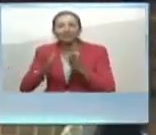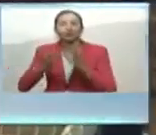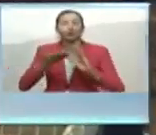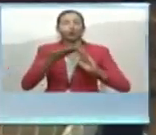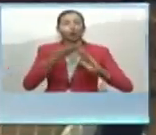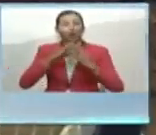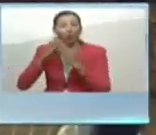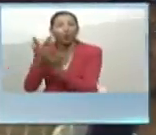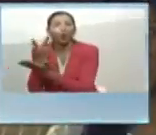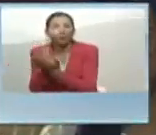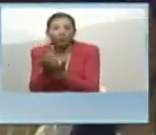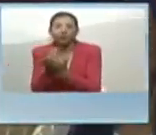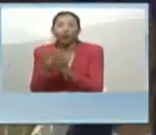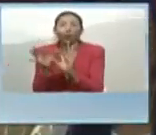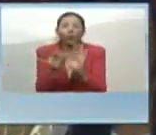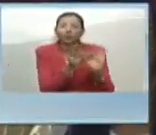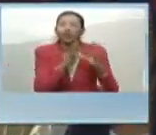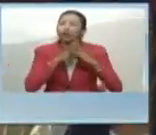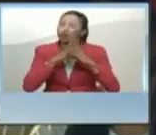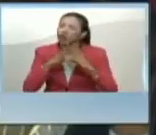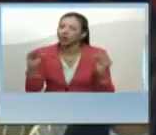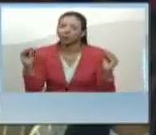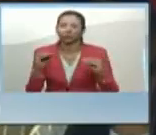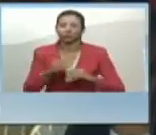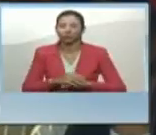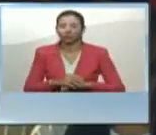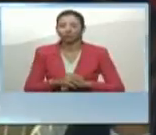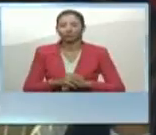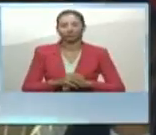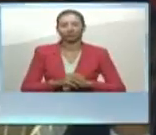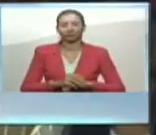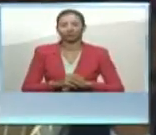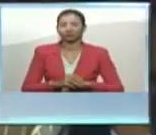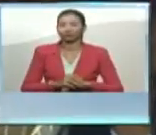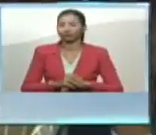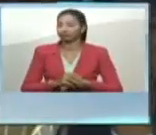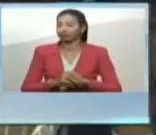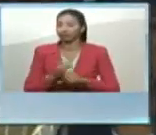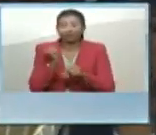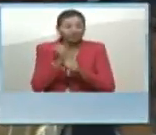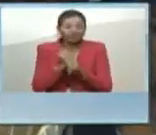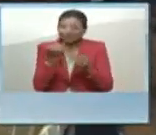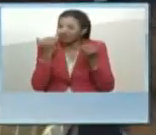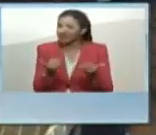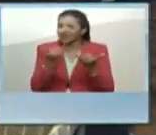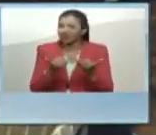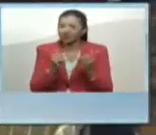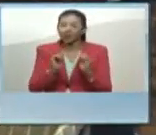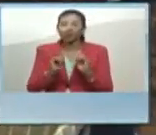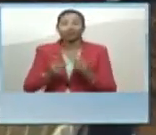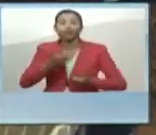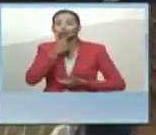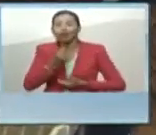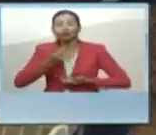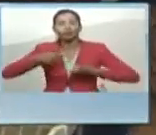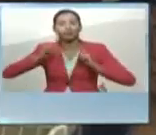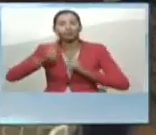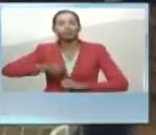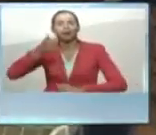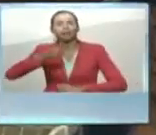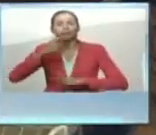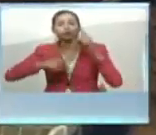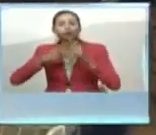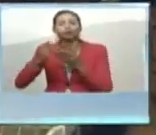de decir, la unidad de todos, ¿verdad? Con acciones inmediatas que permita reactivar e incrementar la producción de bienes y